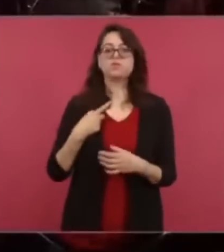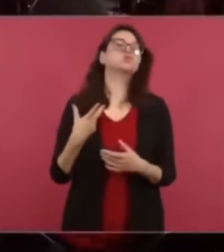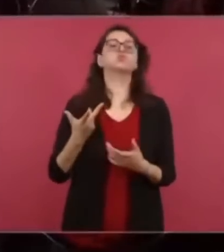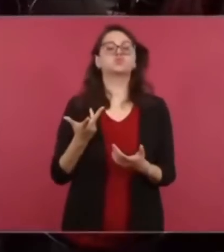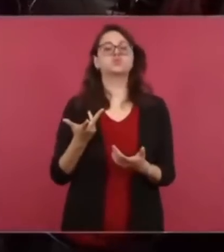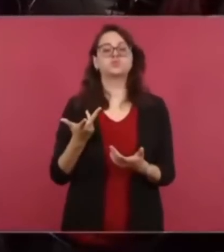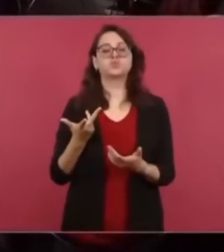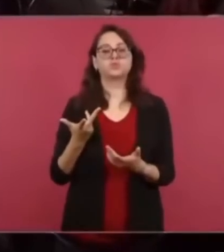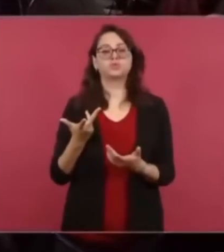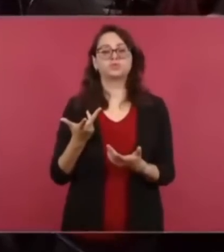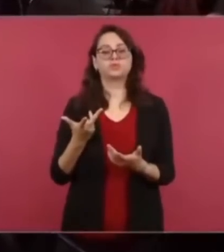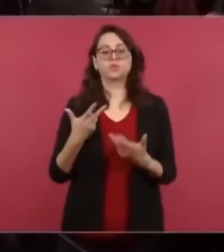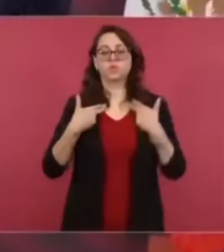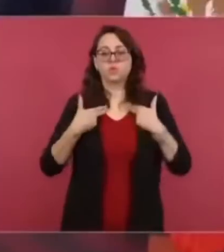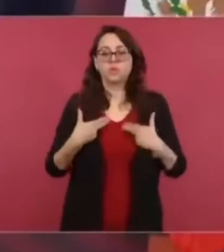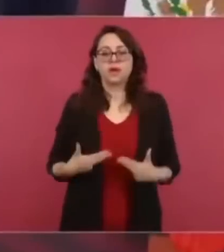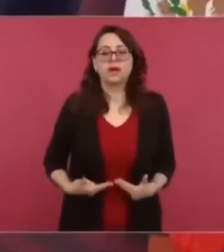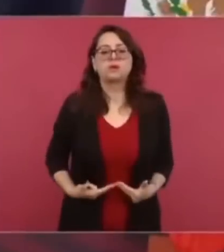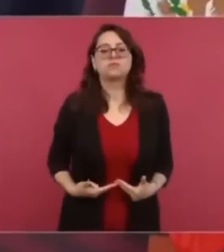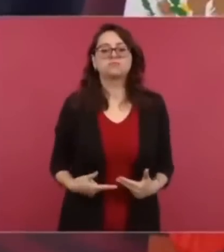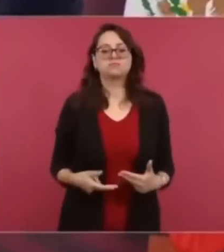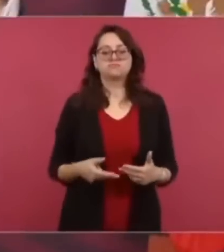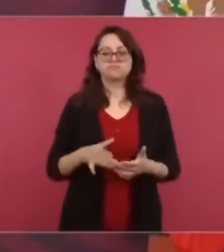Vamos a ser profundamente humanos